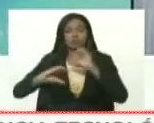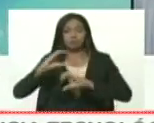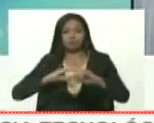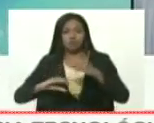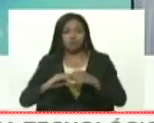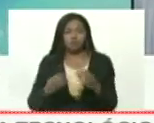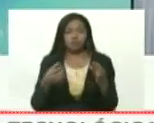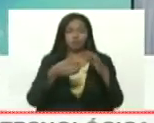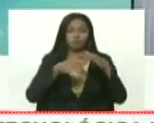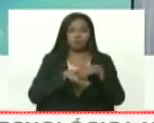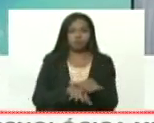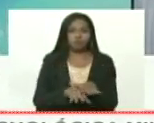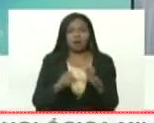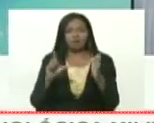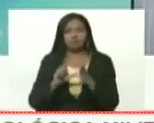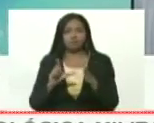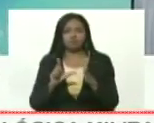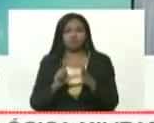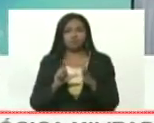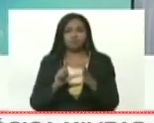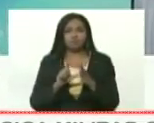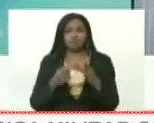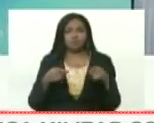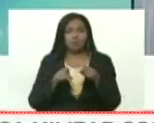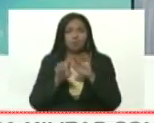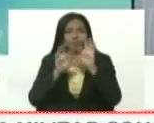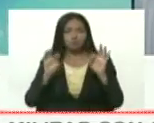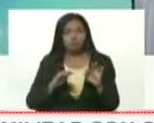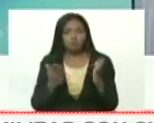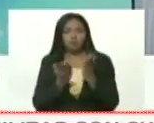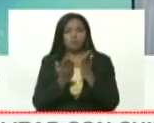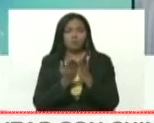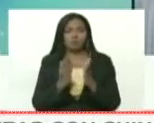articulando con liceos, escuelas,